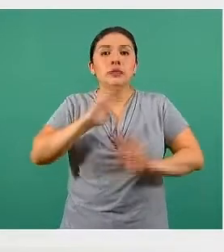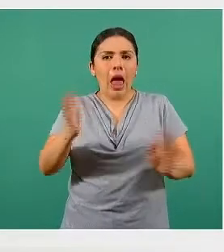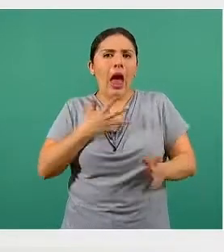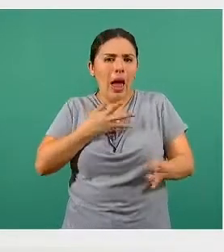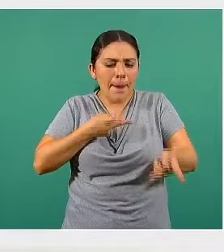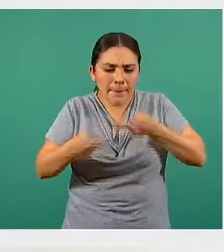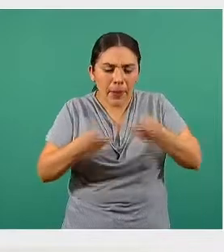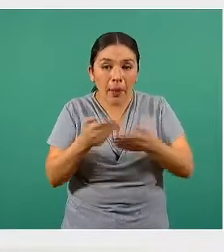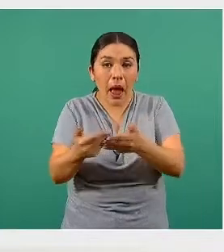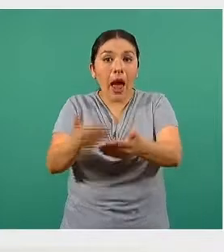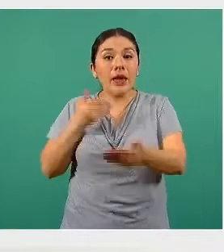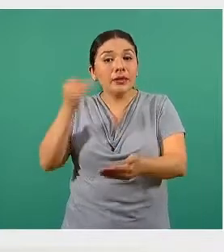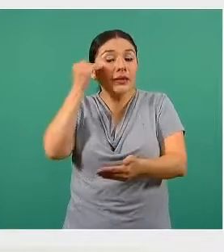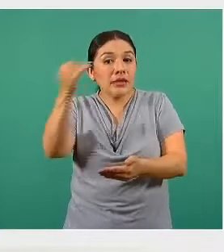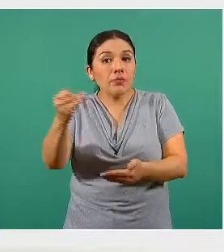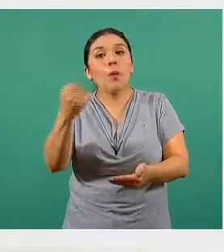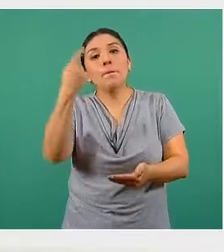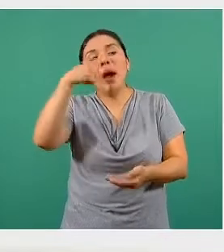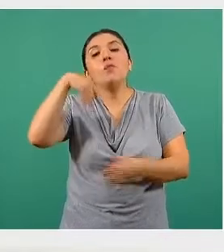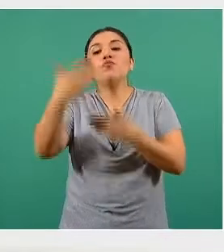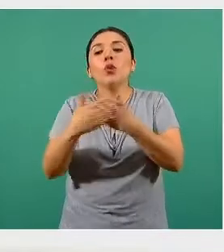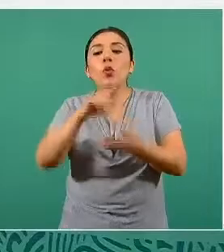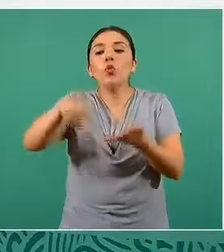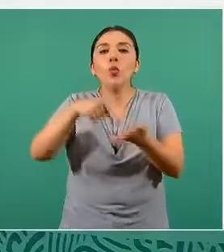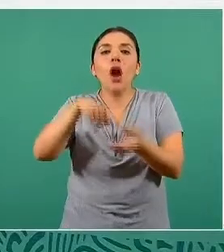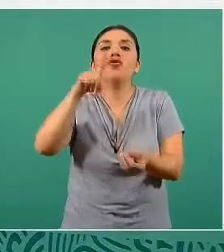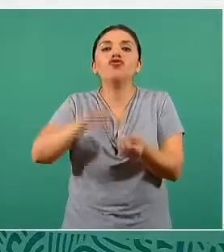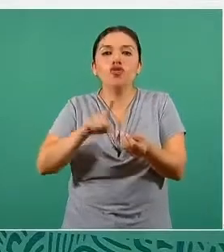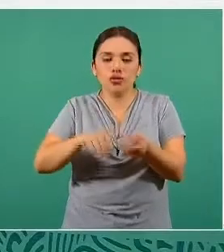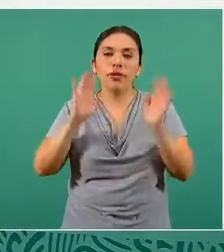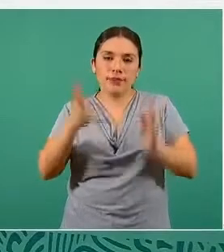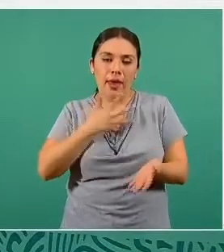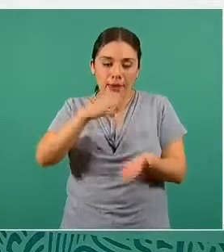programado con antelación dónde lo van a hacer. La siguiente.